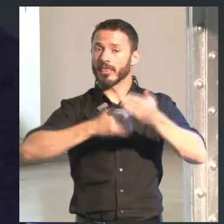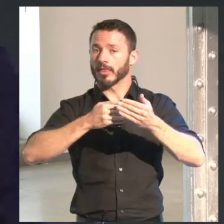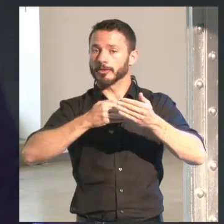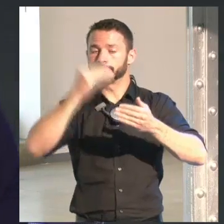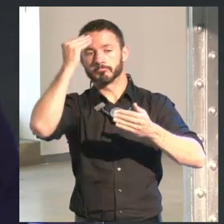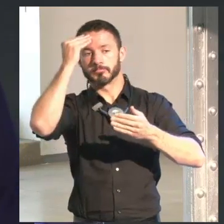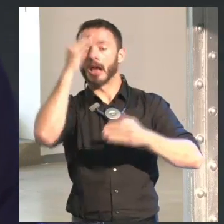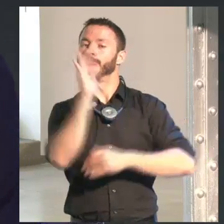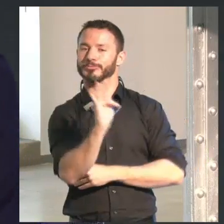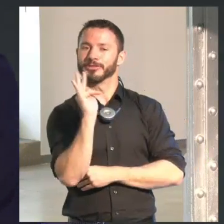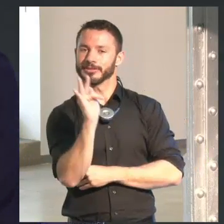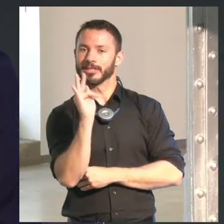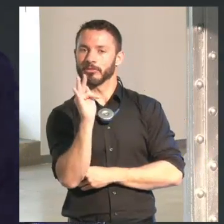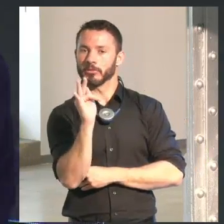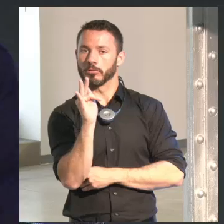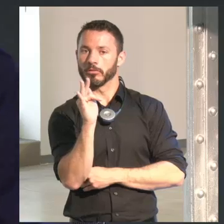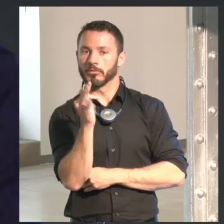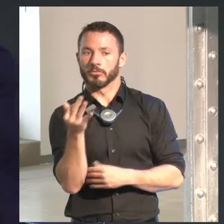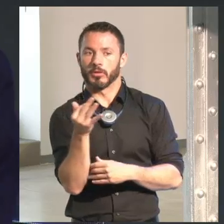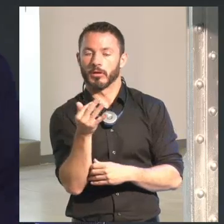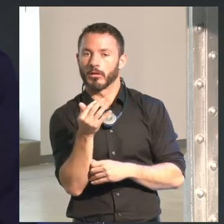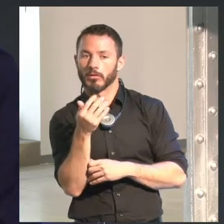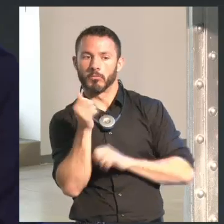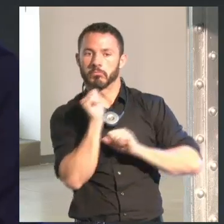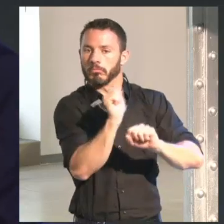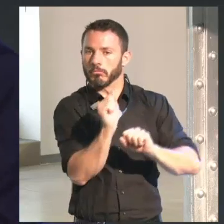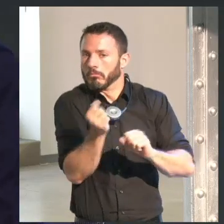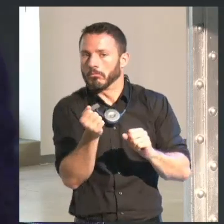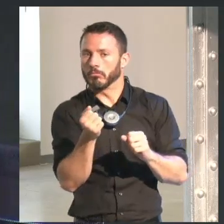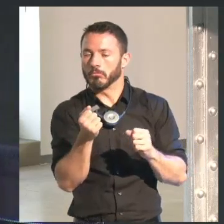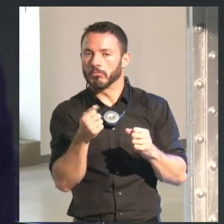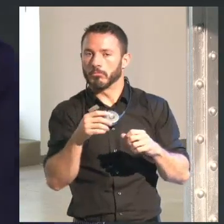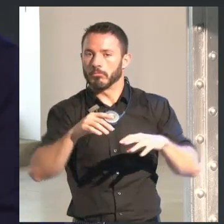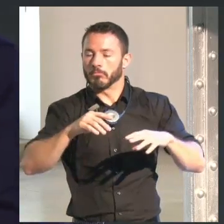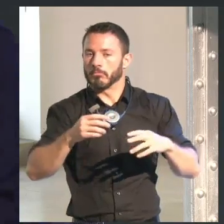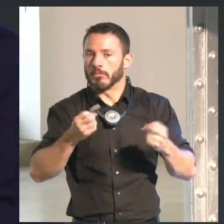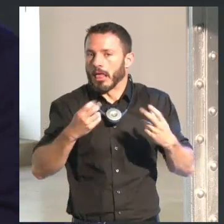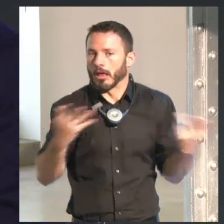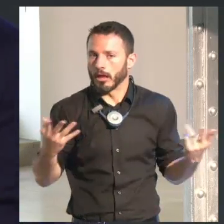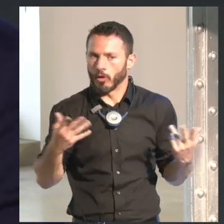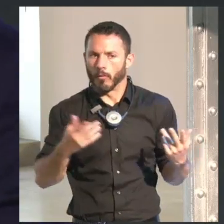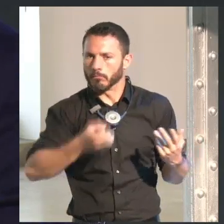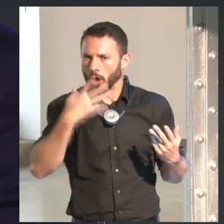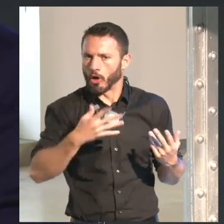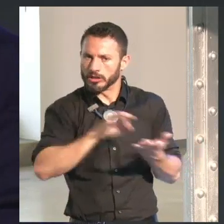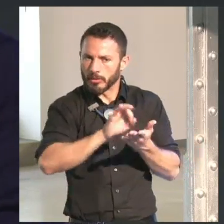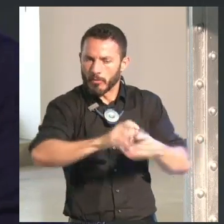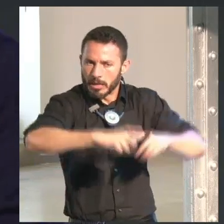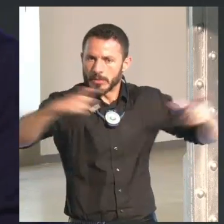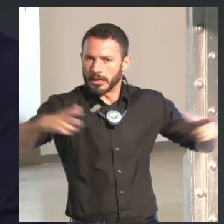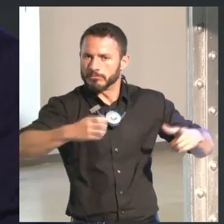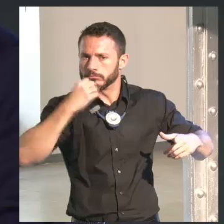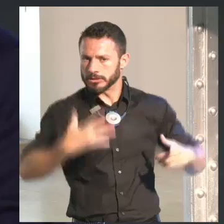tanto no tiene ninguna necesidad de oponerse a eso, sino todo lo contrario, que vengan más, que nos cambien tal, porque la percepción que yo